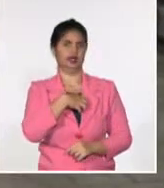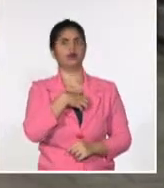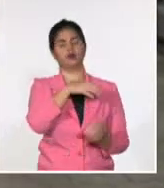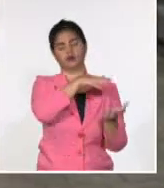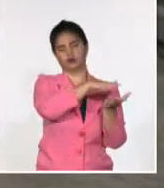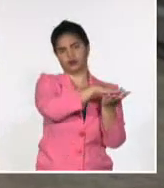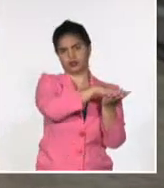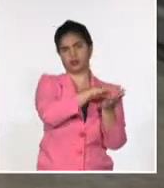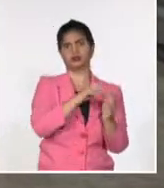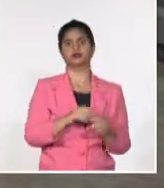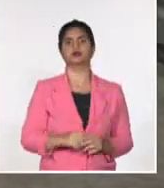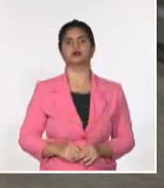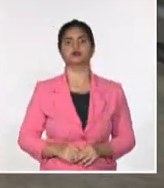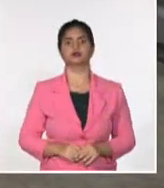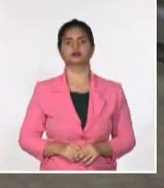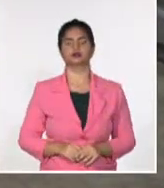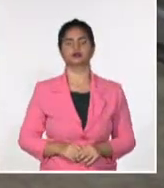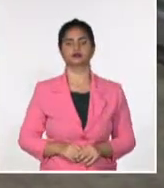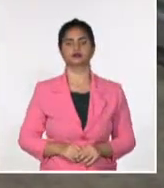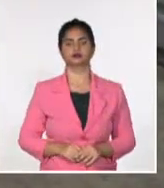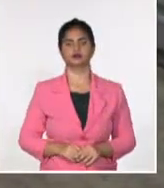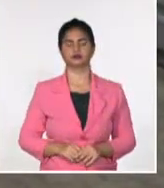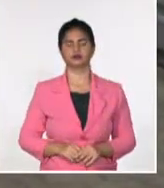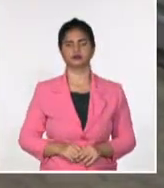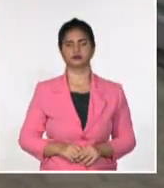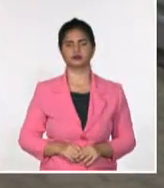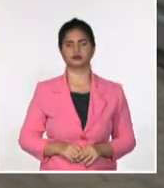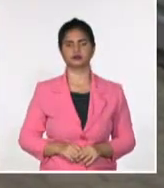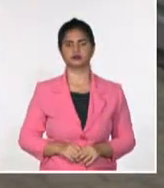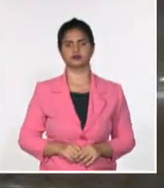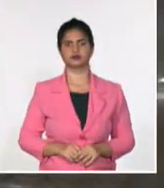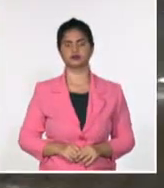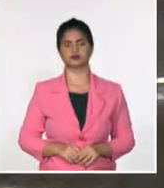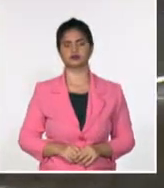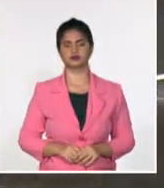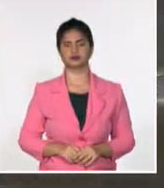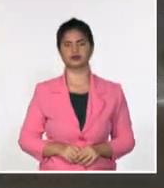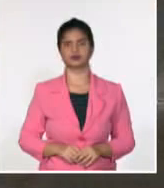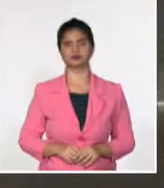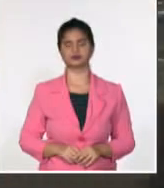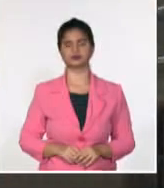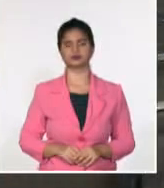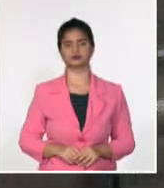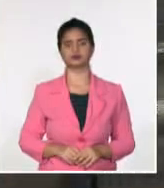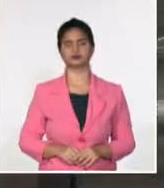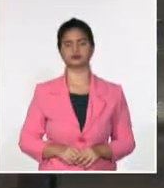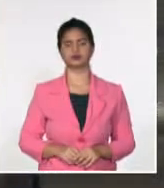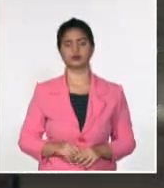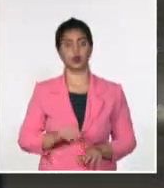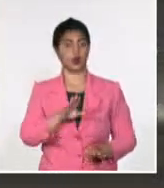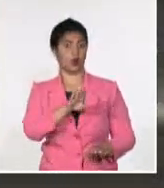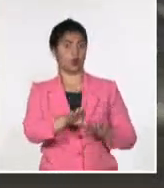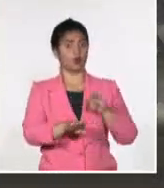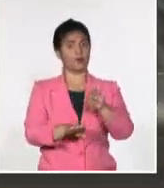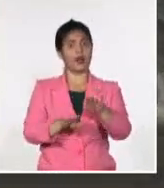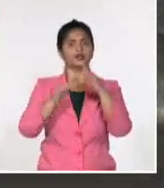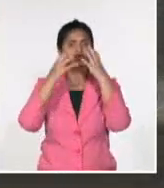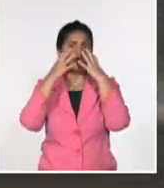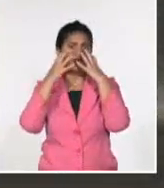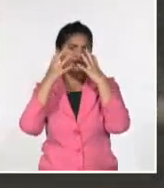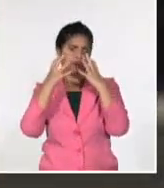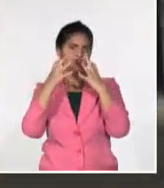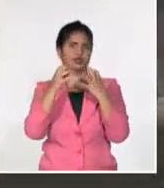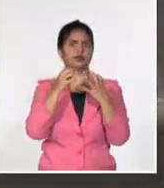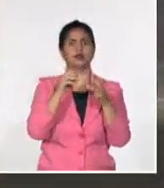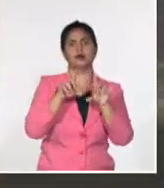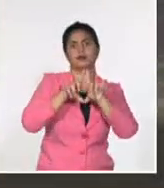primas importadas, maquinarias y envases, sin mayores contratiempos para la economía nacional. Un paso imprescindible para que la compota, que